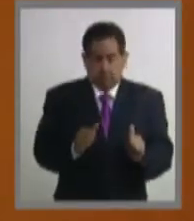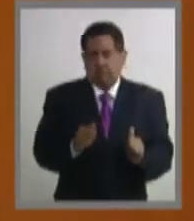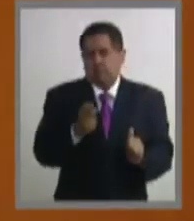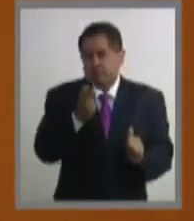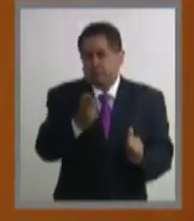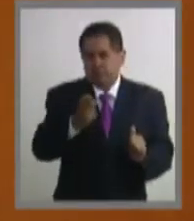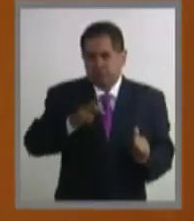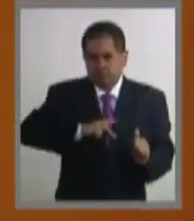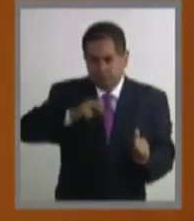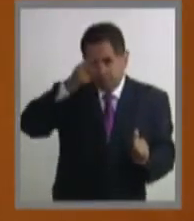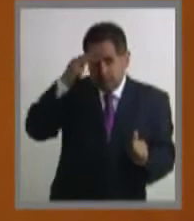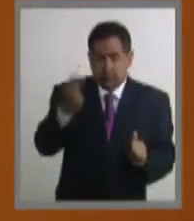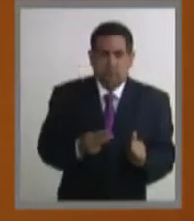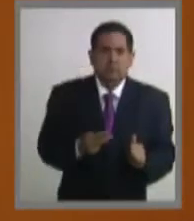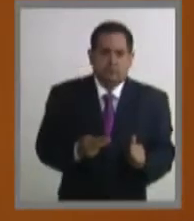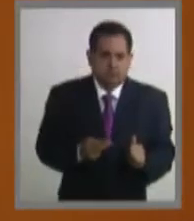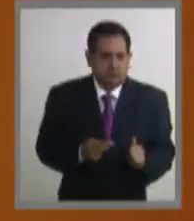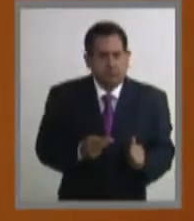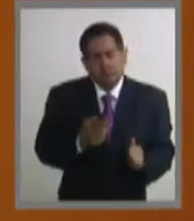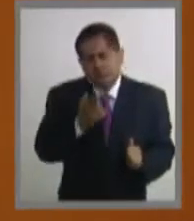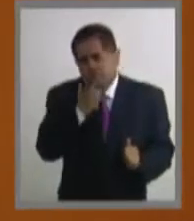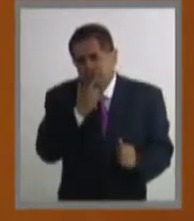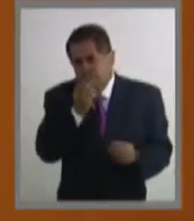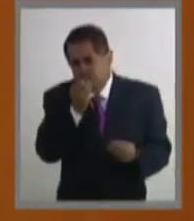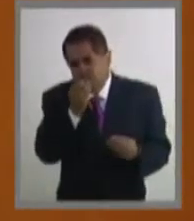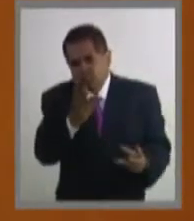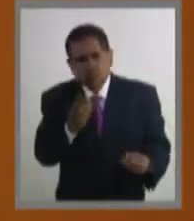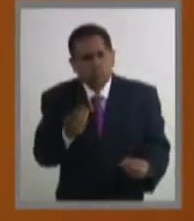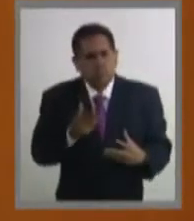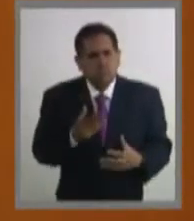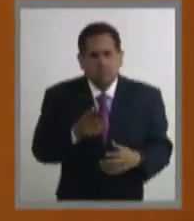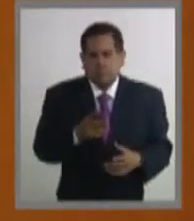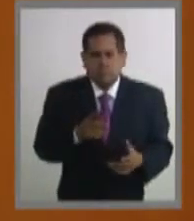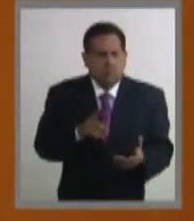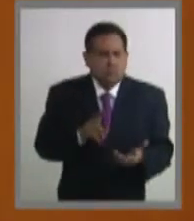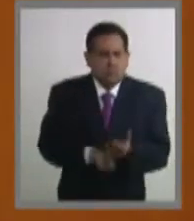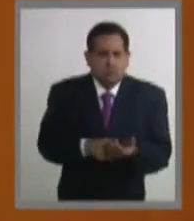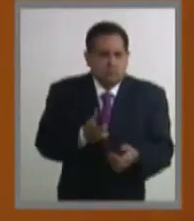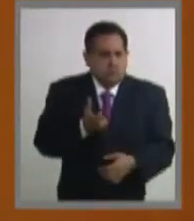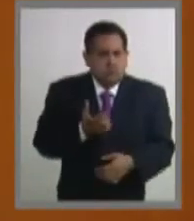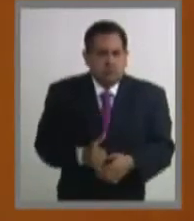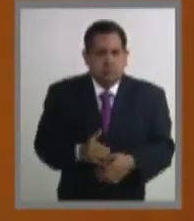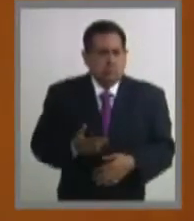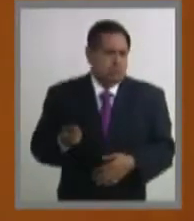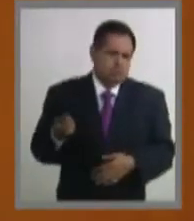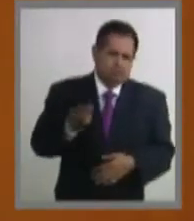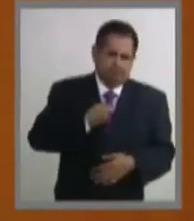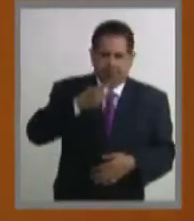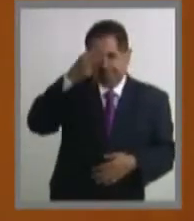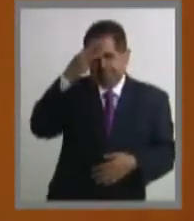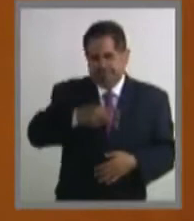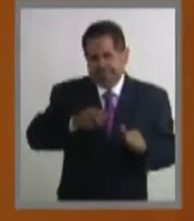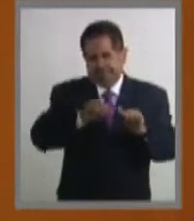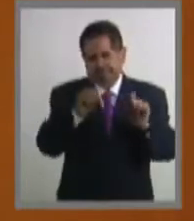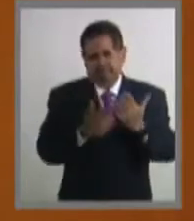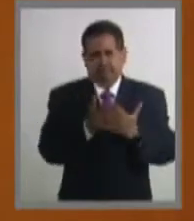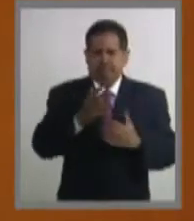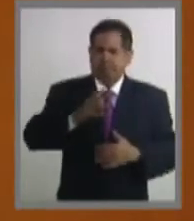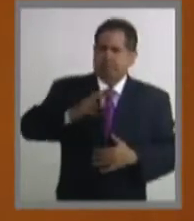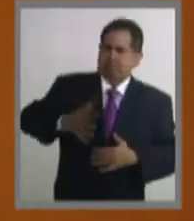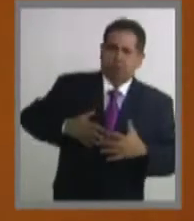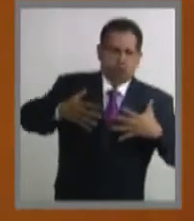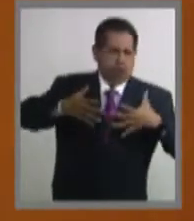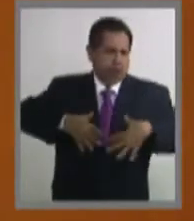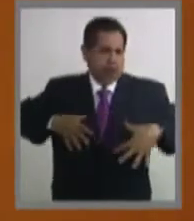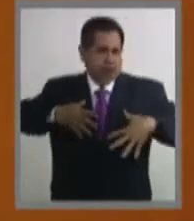mexicanos es ya un regalo porque es parte importante de nuestra identidad. La presumimos en la ropa,